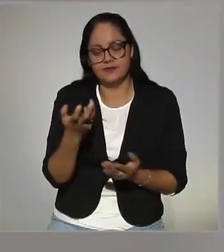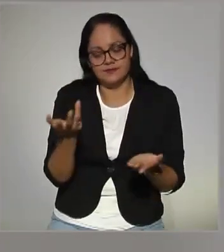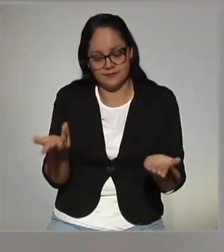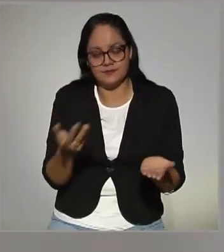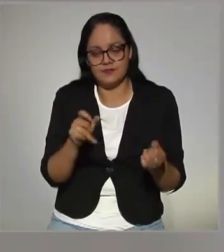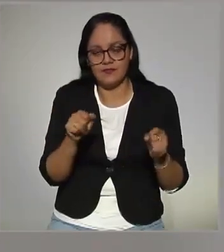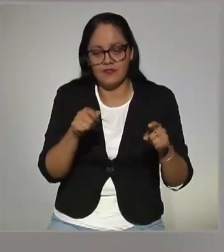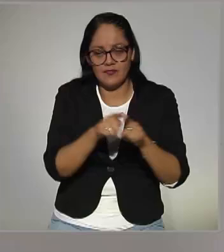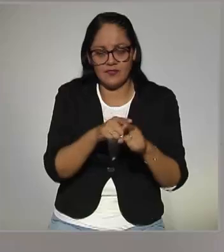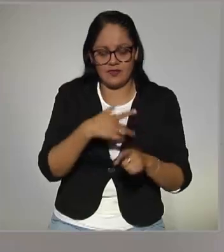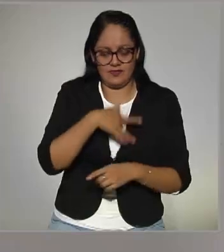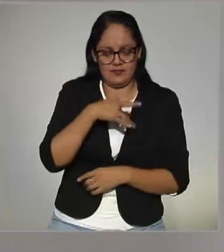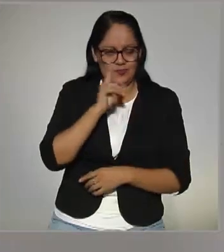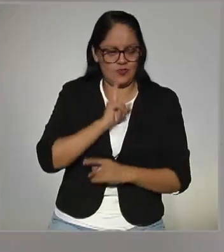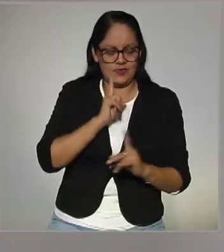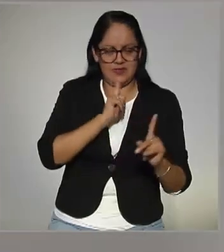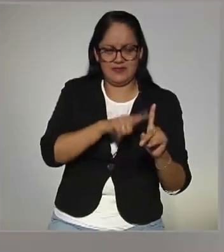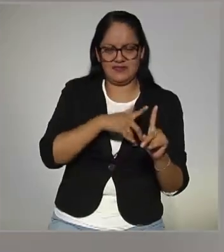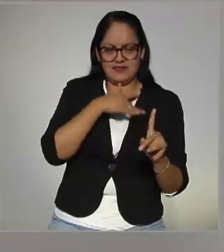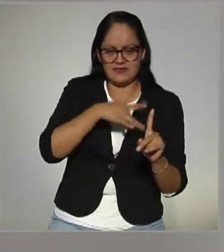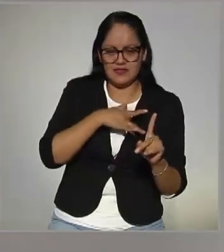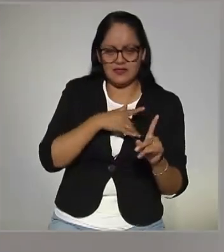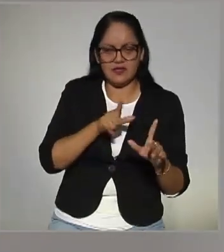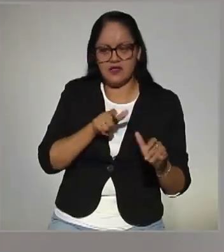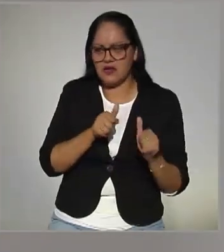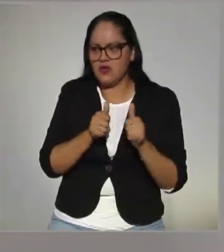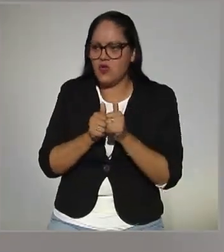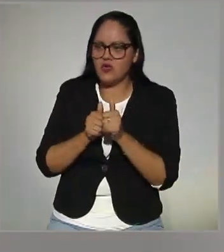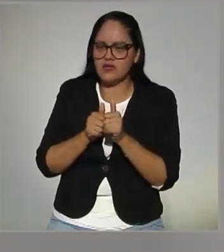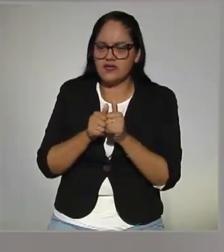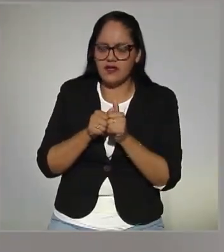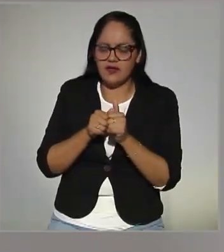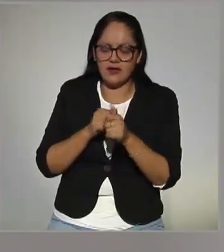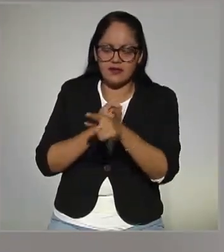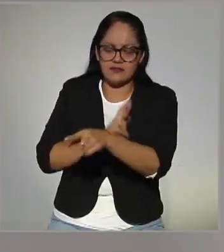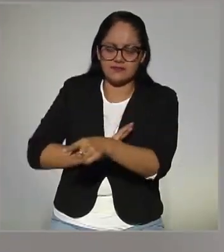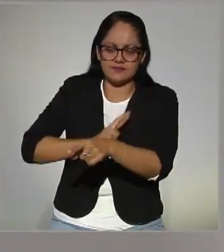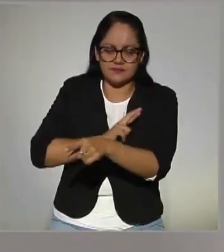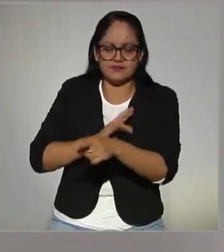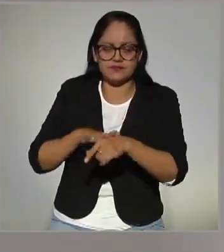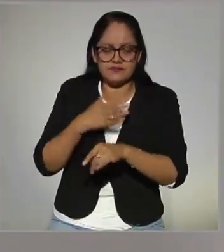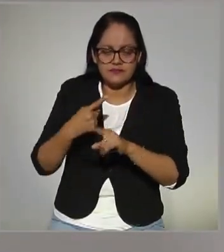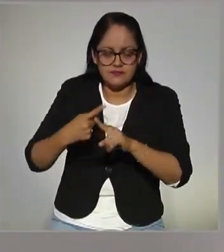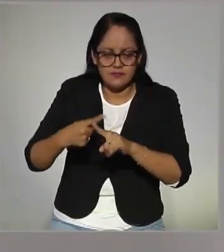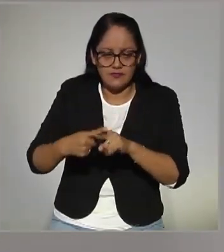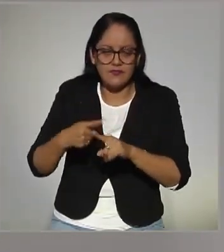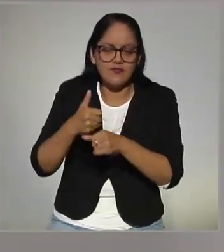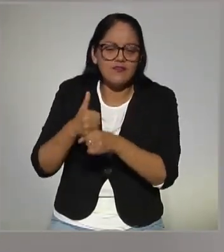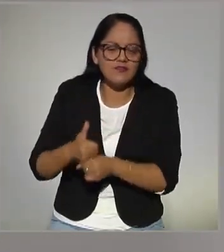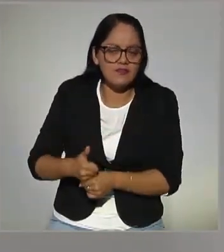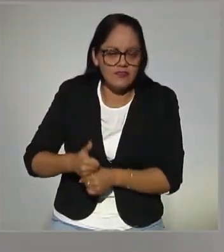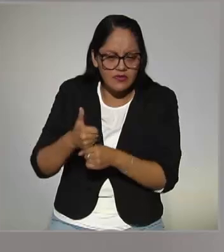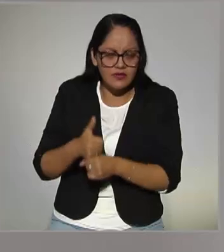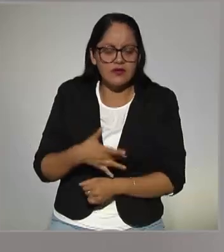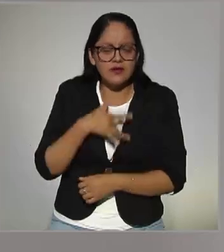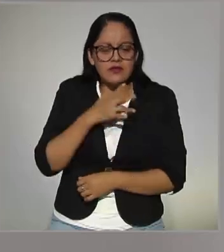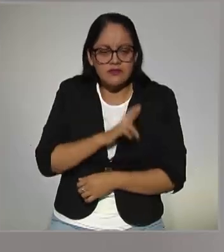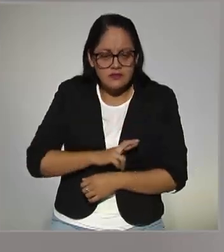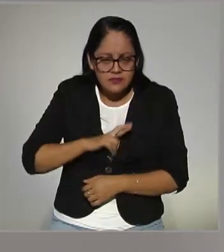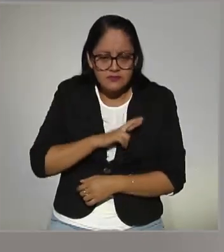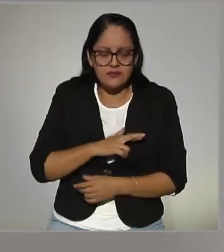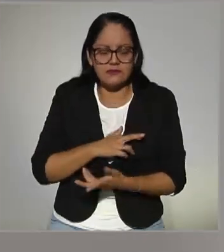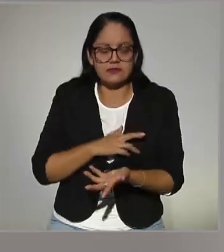de decir lo que siente esta mujer, o sea, del lado de quien está resentido, hablamos de esta queja, pero de quien sufre también el resentimiento del